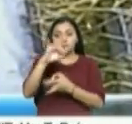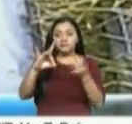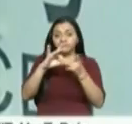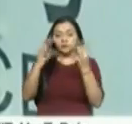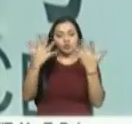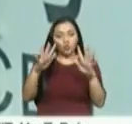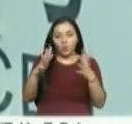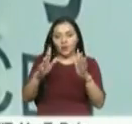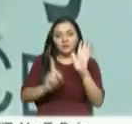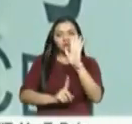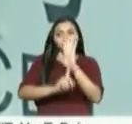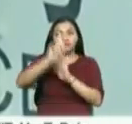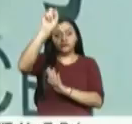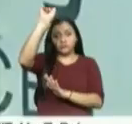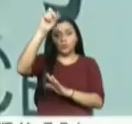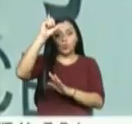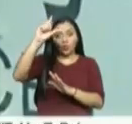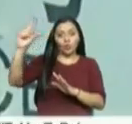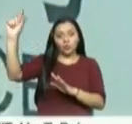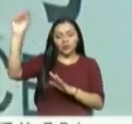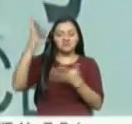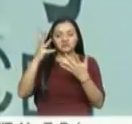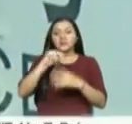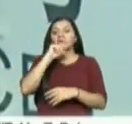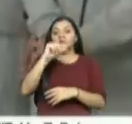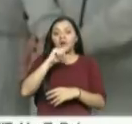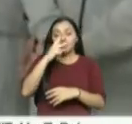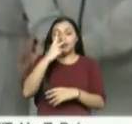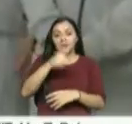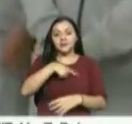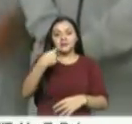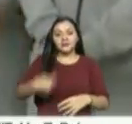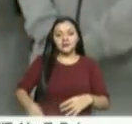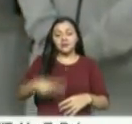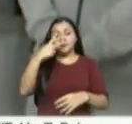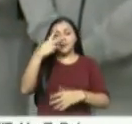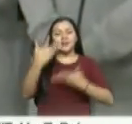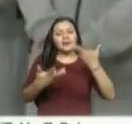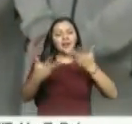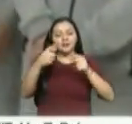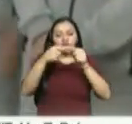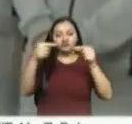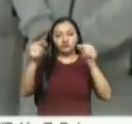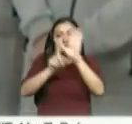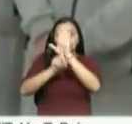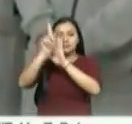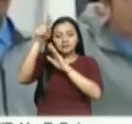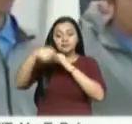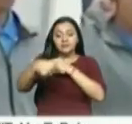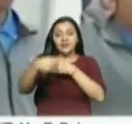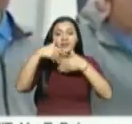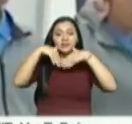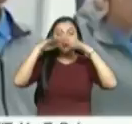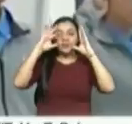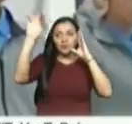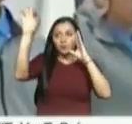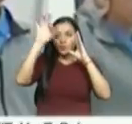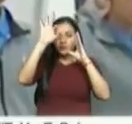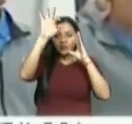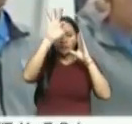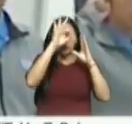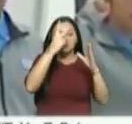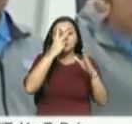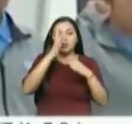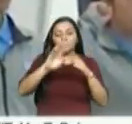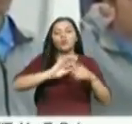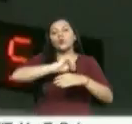para enviar una nave tripulada a la Luna, sí está previsto que China envíe una sonda lunar a finales de este año para tomar muestras. Además, espera enviar